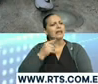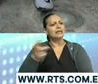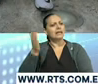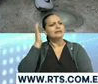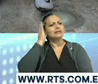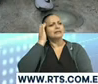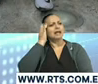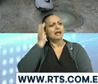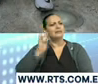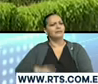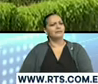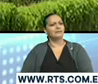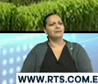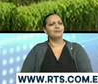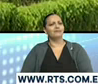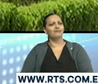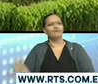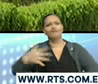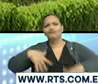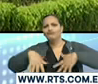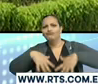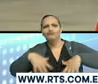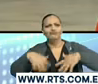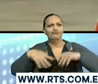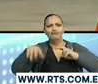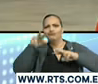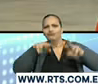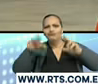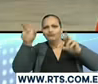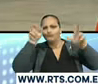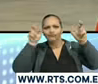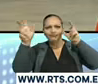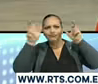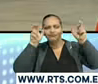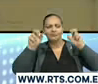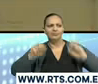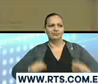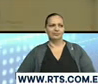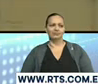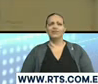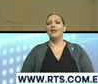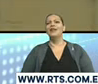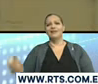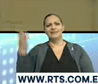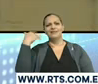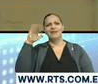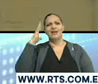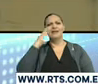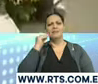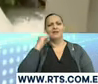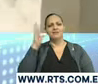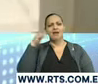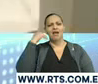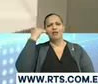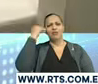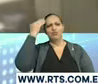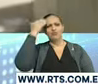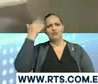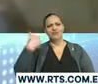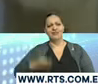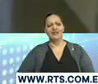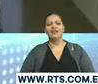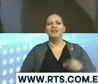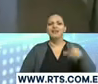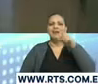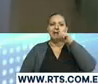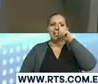universidad, en la vida. No le voy a preguntar a Polo, pues Polo está recién viviendo. Sí, pues. Cuando se trata de armas de fuego, Jefferson. Cuando sí. El